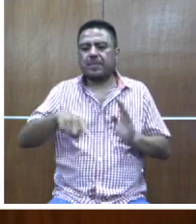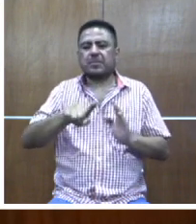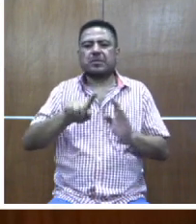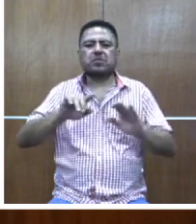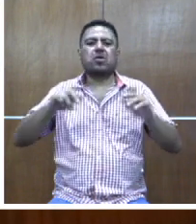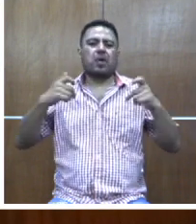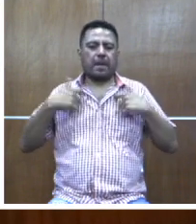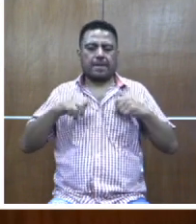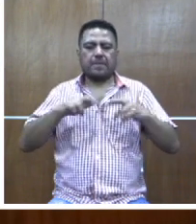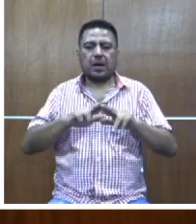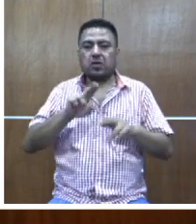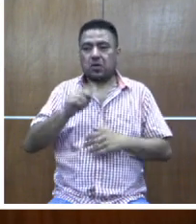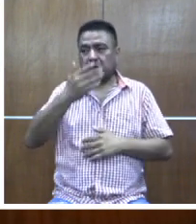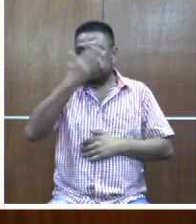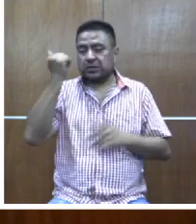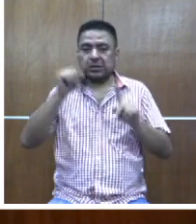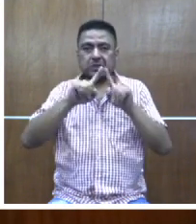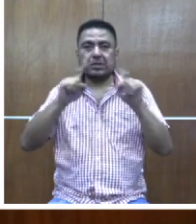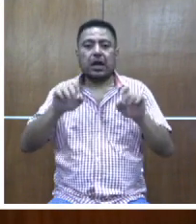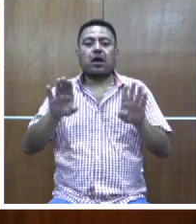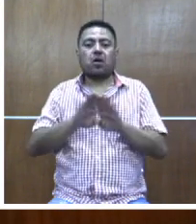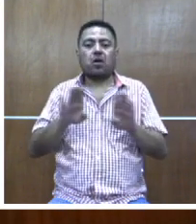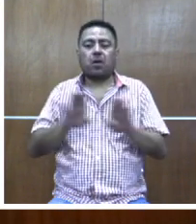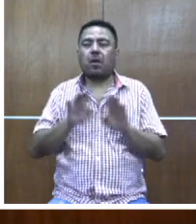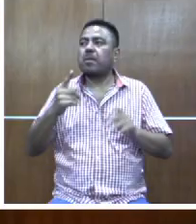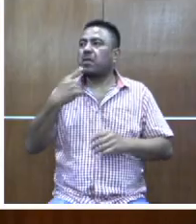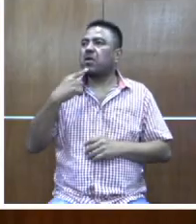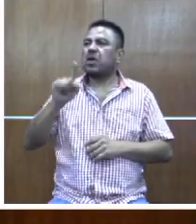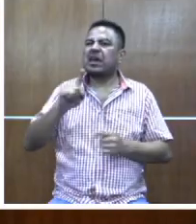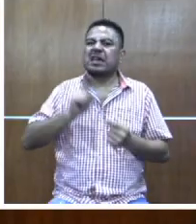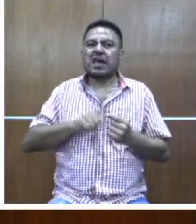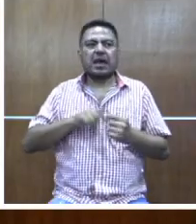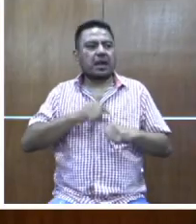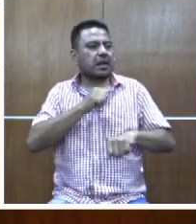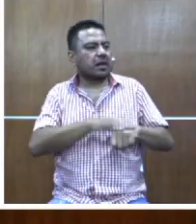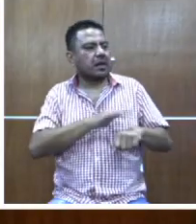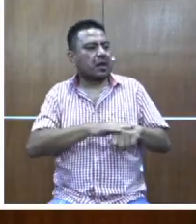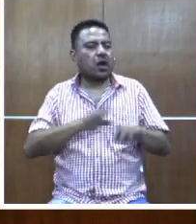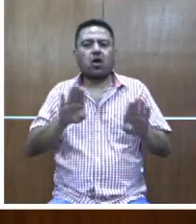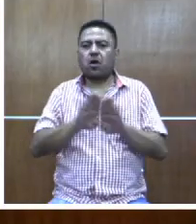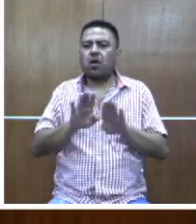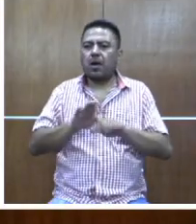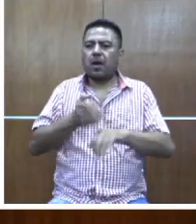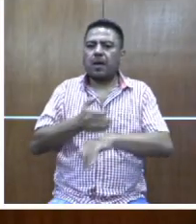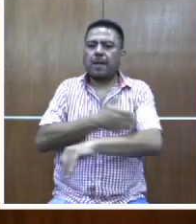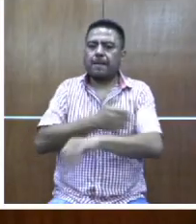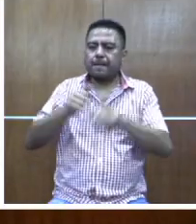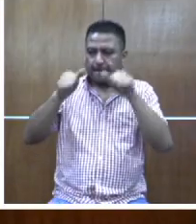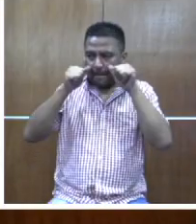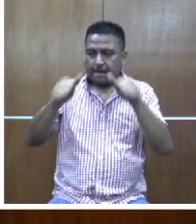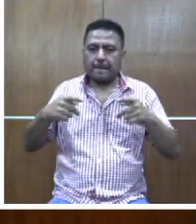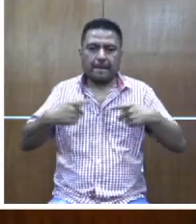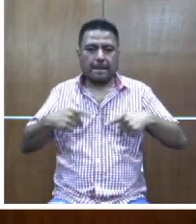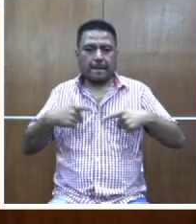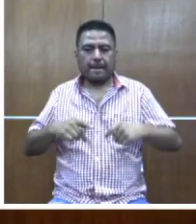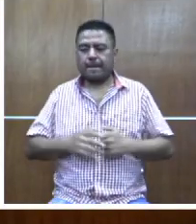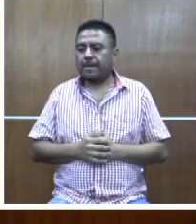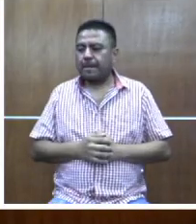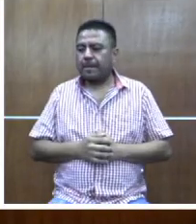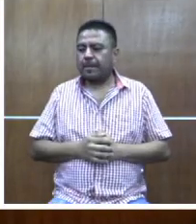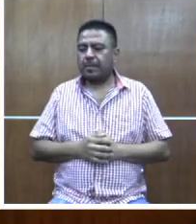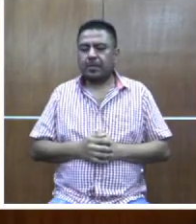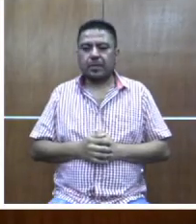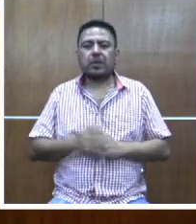docentes. No saben cómo proceder, a quién informar ni cómo acompañar a las víctimas. Y